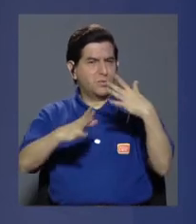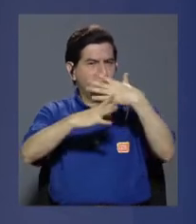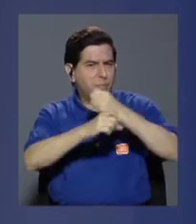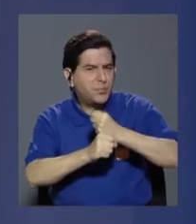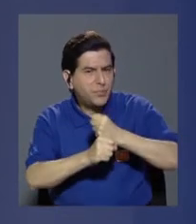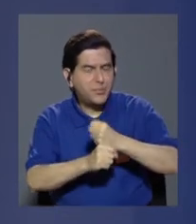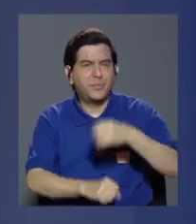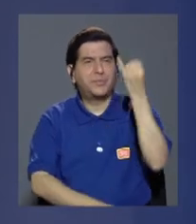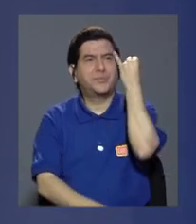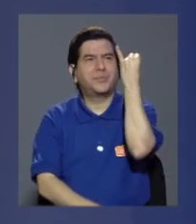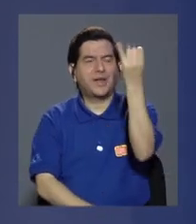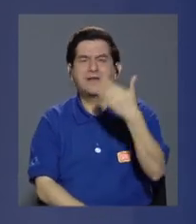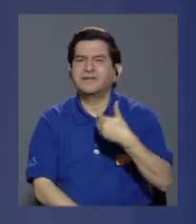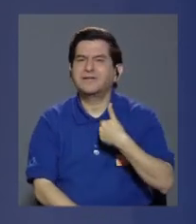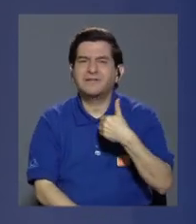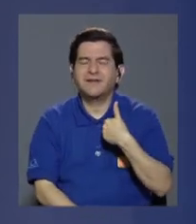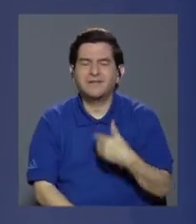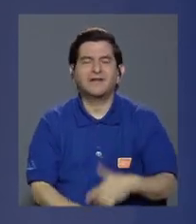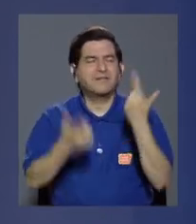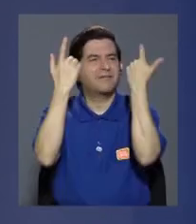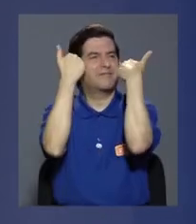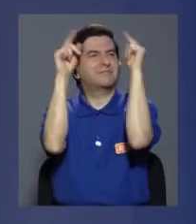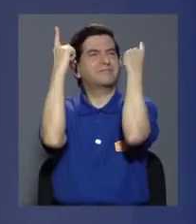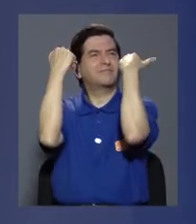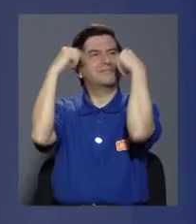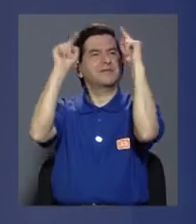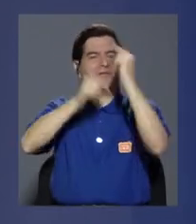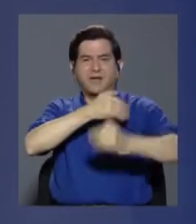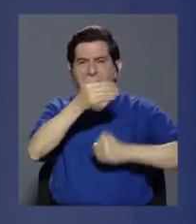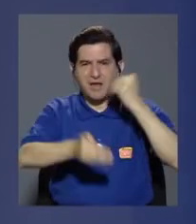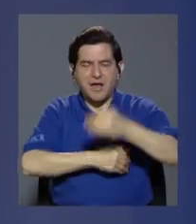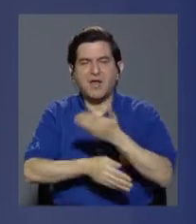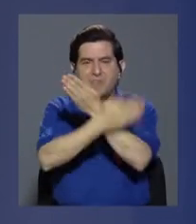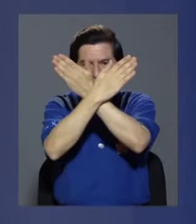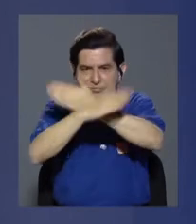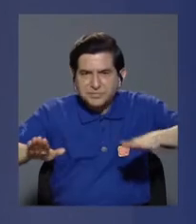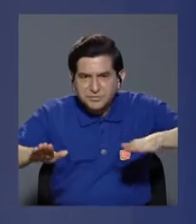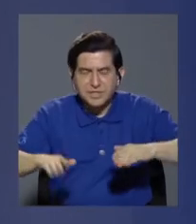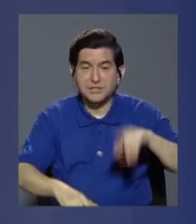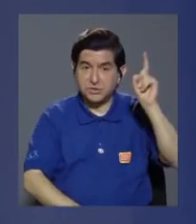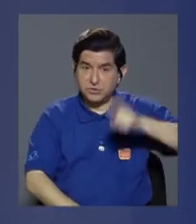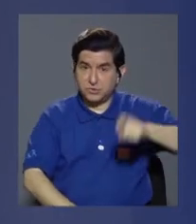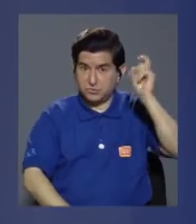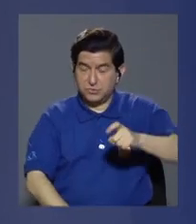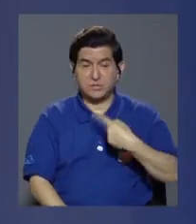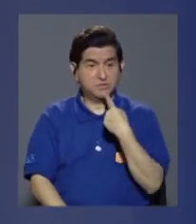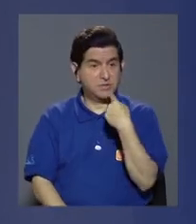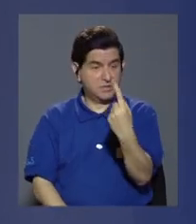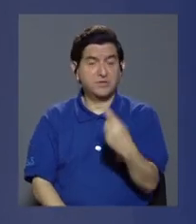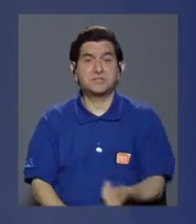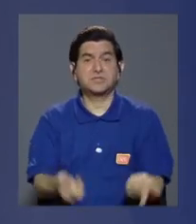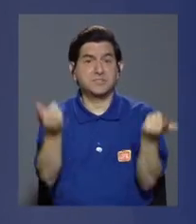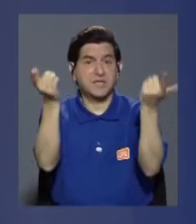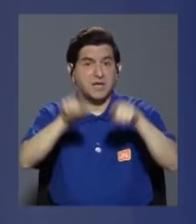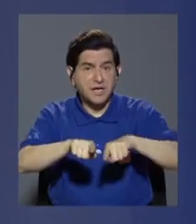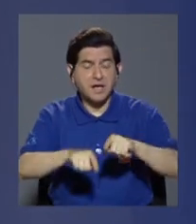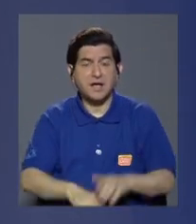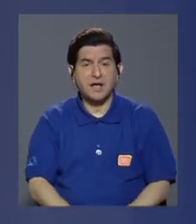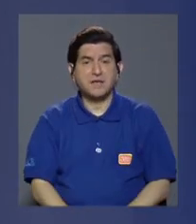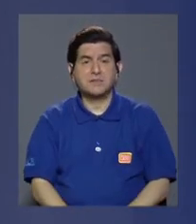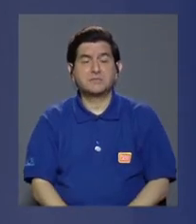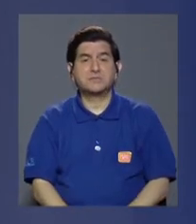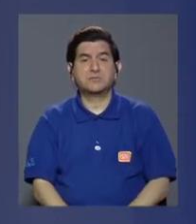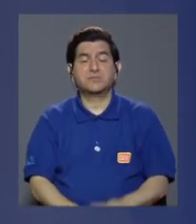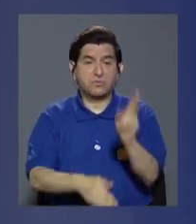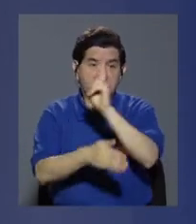mucho el argumento de lo exitoso que pudo haber sido este proceso de paz y que merece la pena destacar en el caso universitario